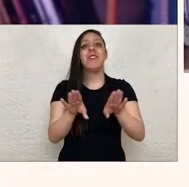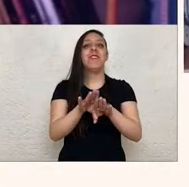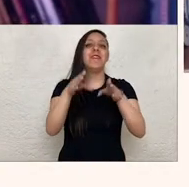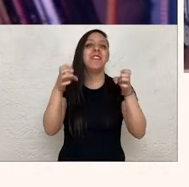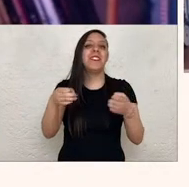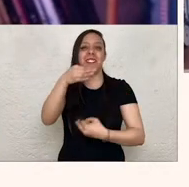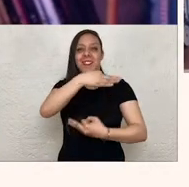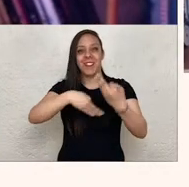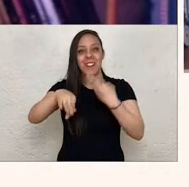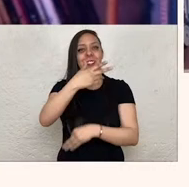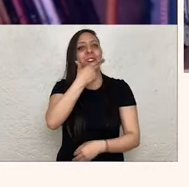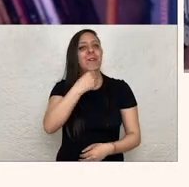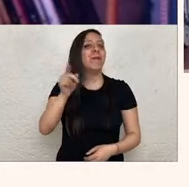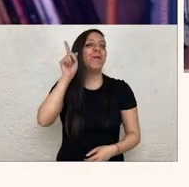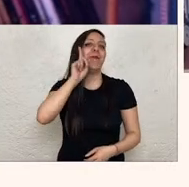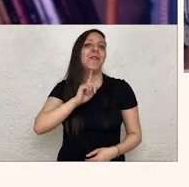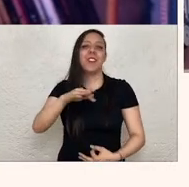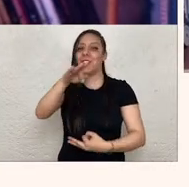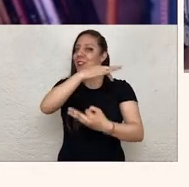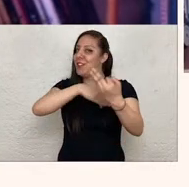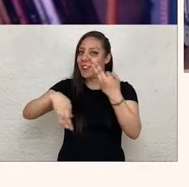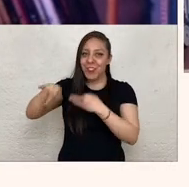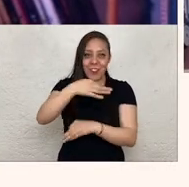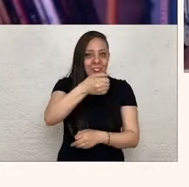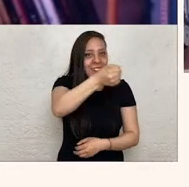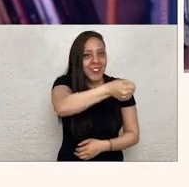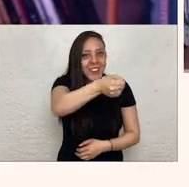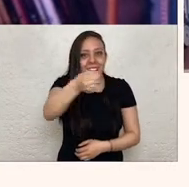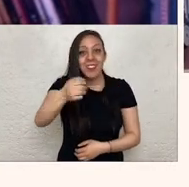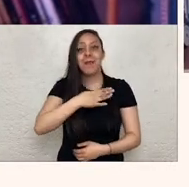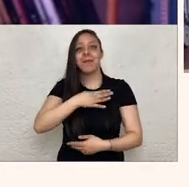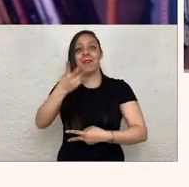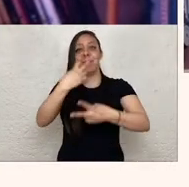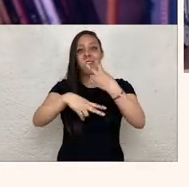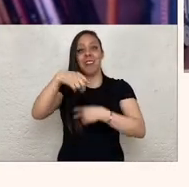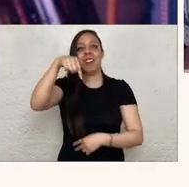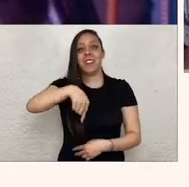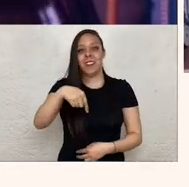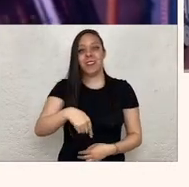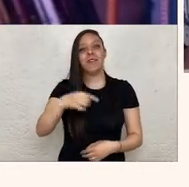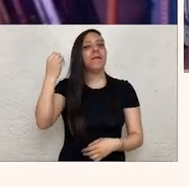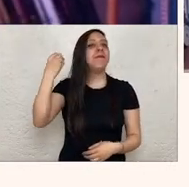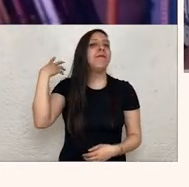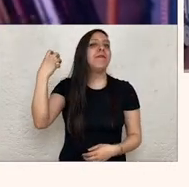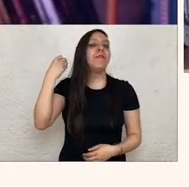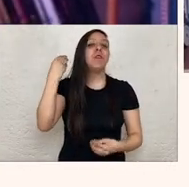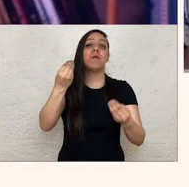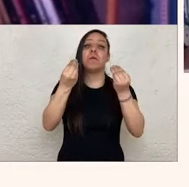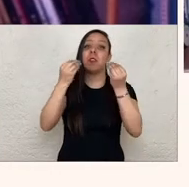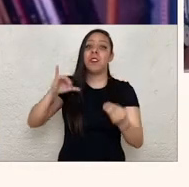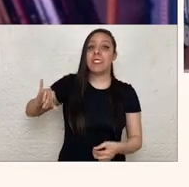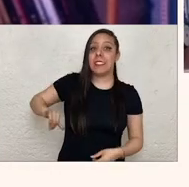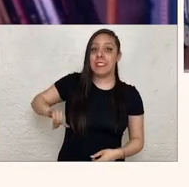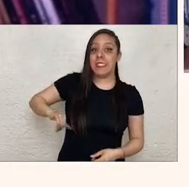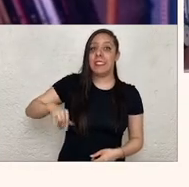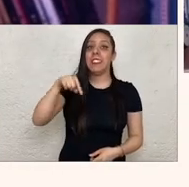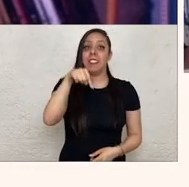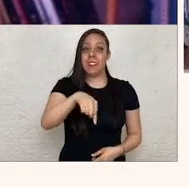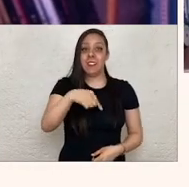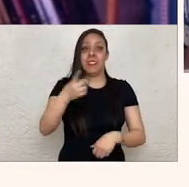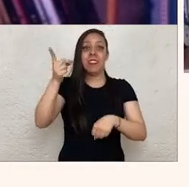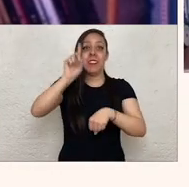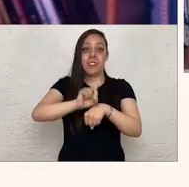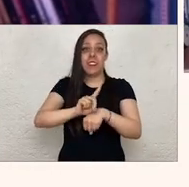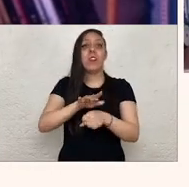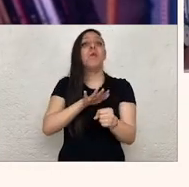Hola, ¿qué tal? ¿Cómo están todas, todes, todos? Bienvenidos a esta mesa muy